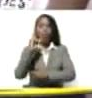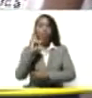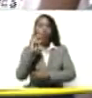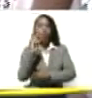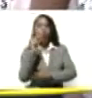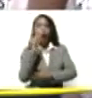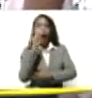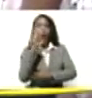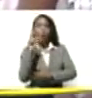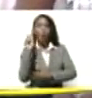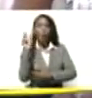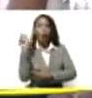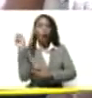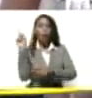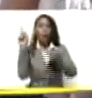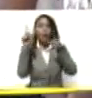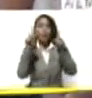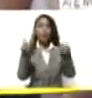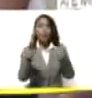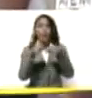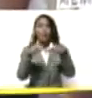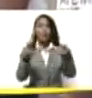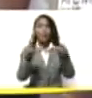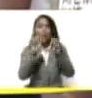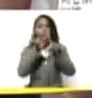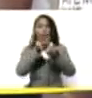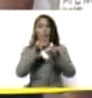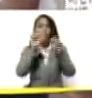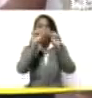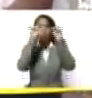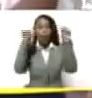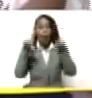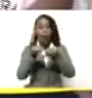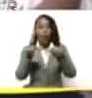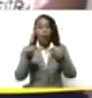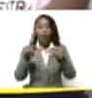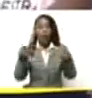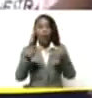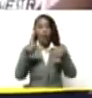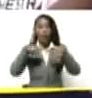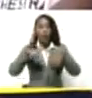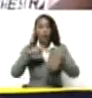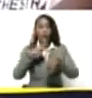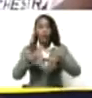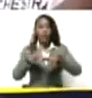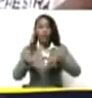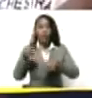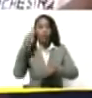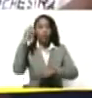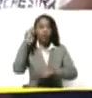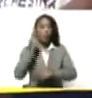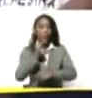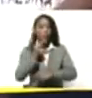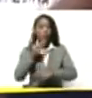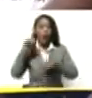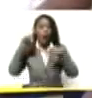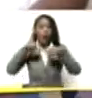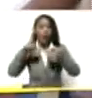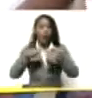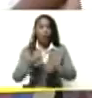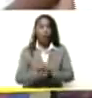intensa tiene que reconocer la oposición señores diputados que ganarle al chavismo es